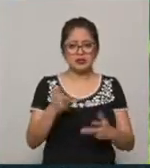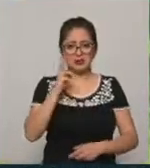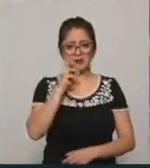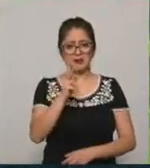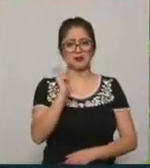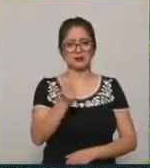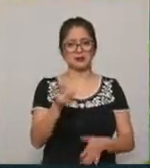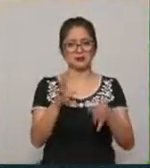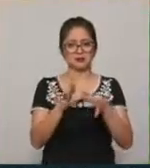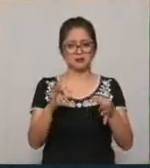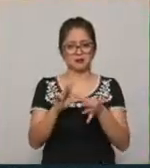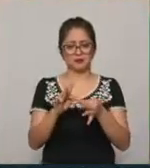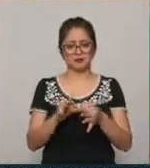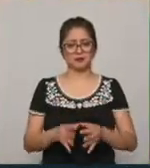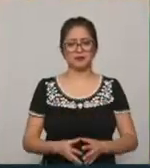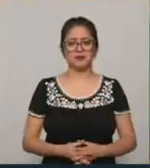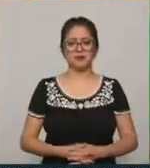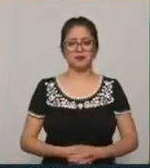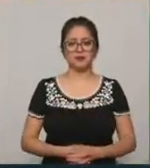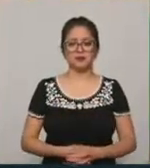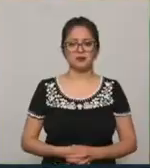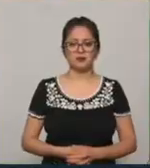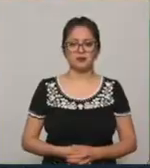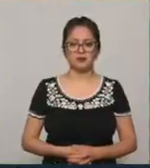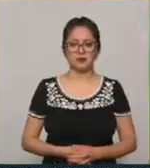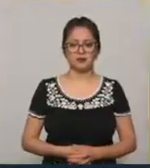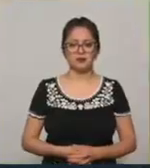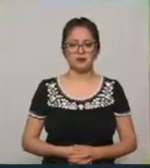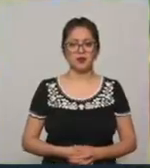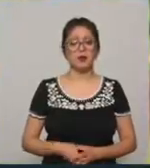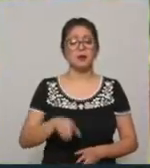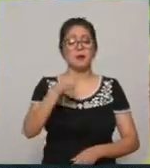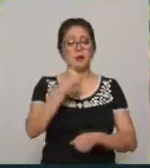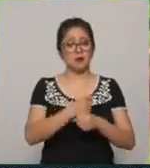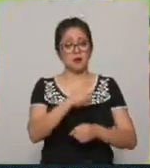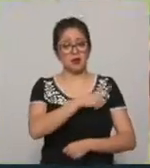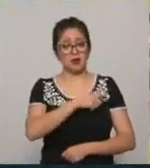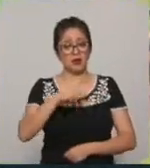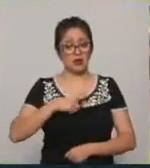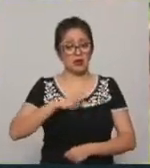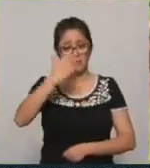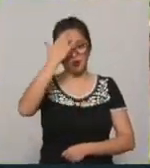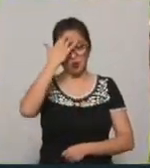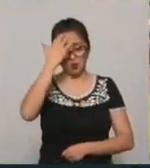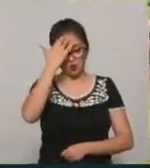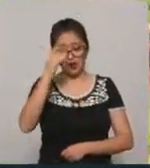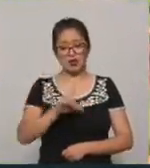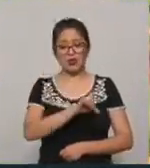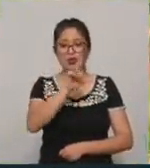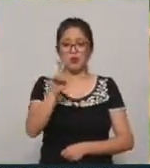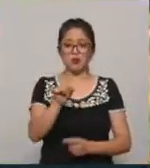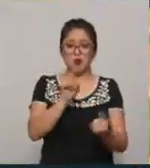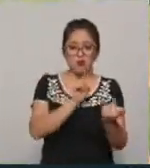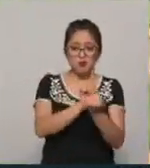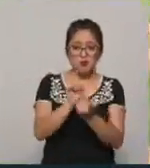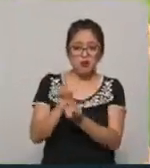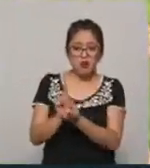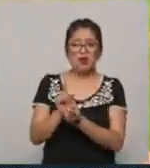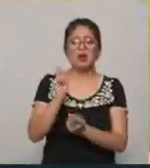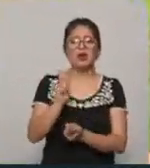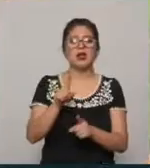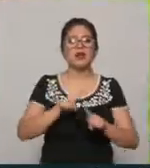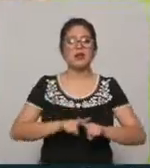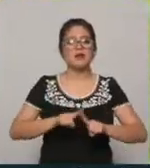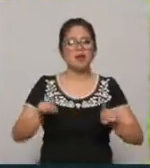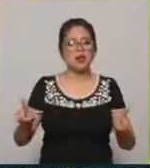respecto. Lo primero es que los conozcan. Lo segundo es que convivan con ellos, porque es absolutamente diferente. Es como